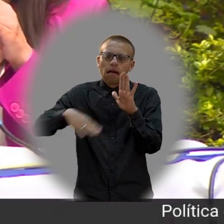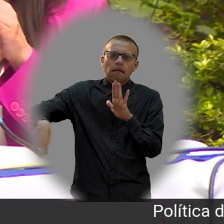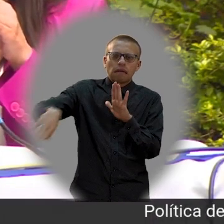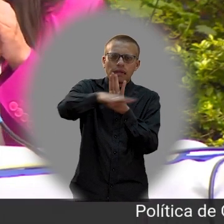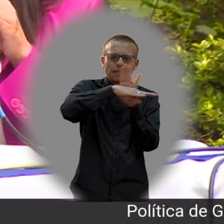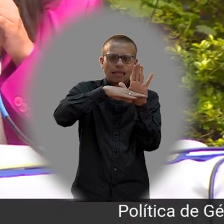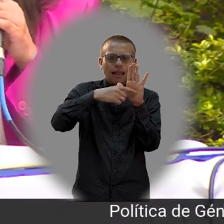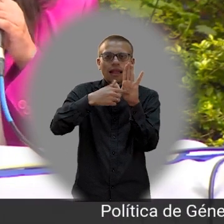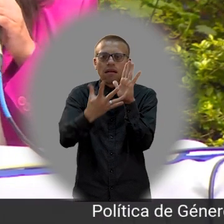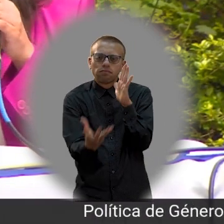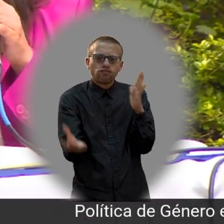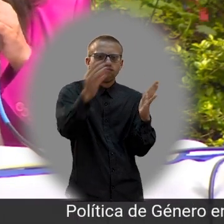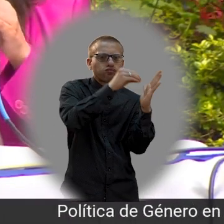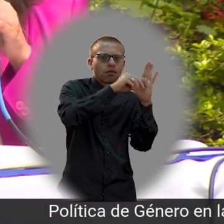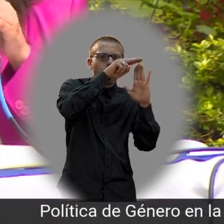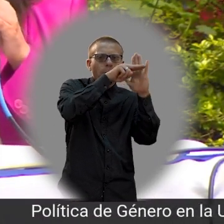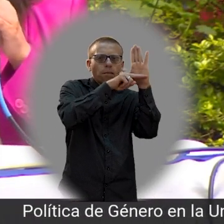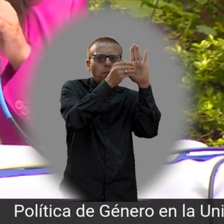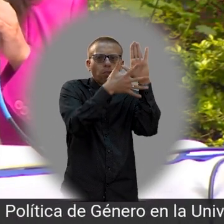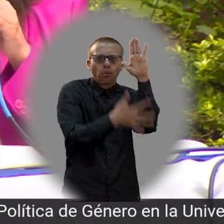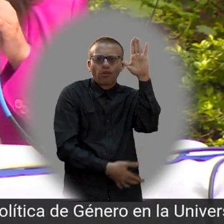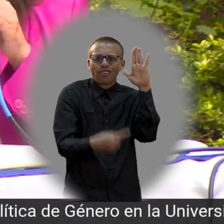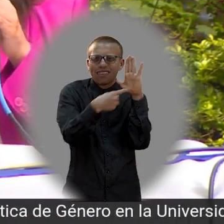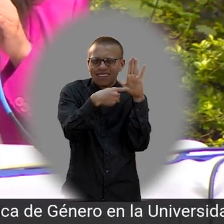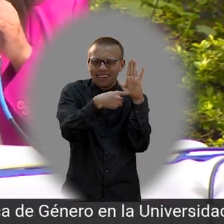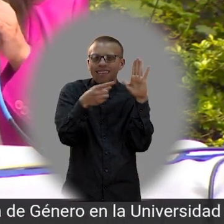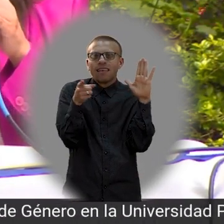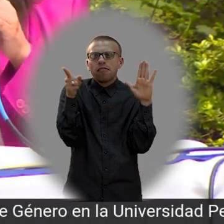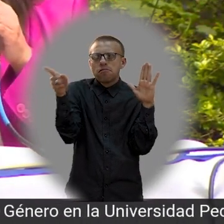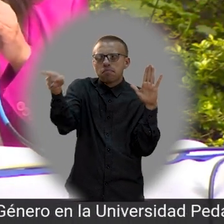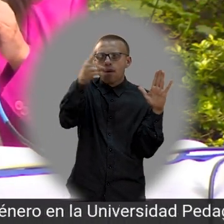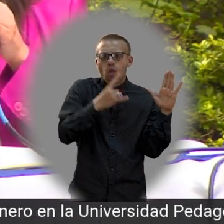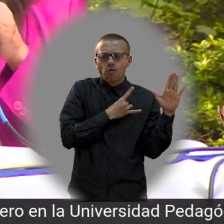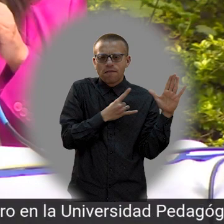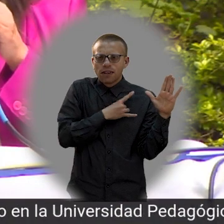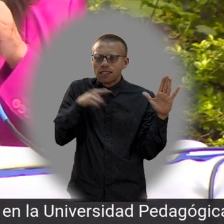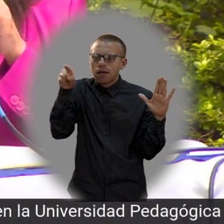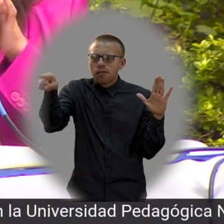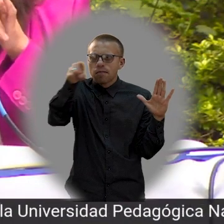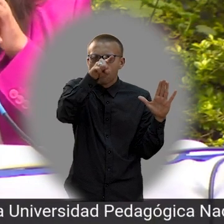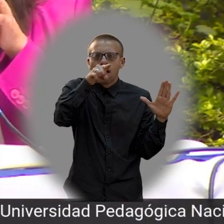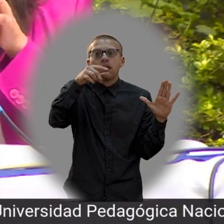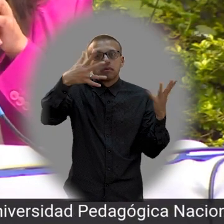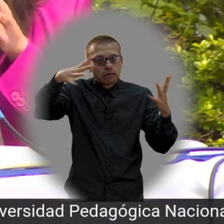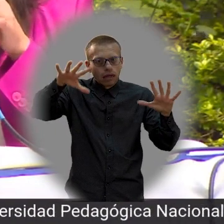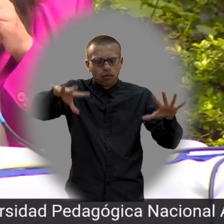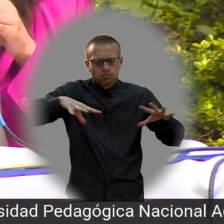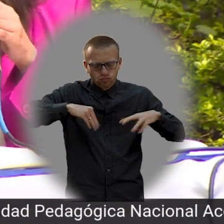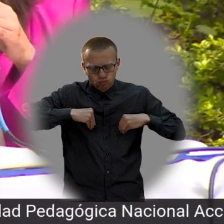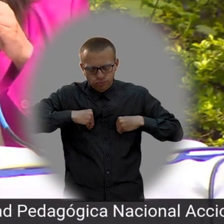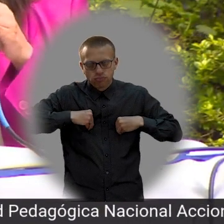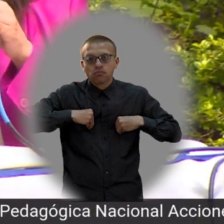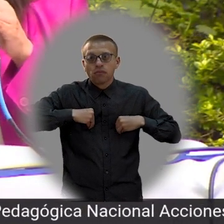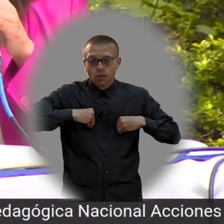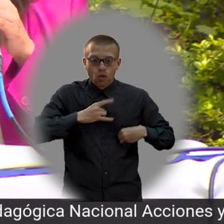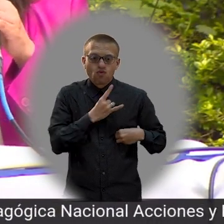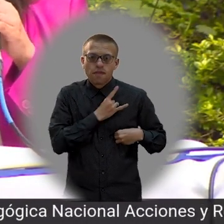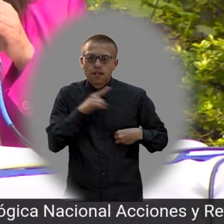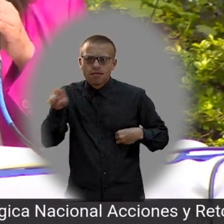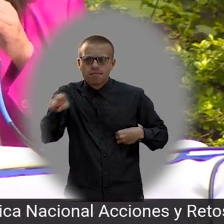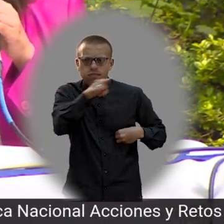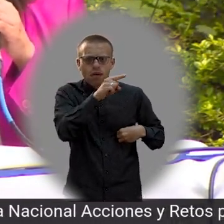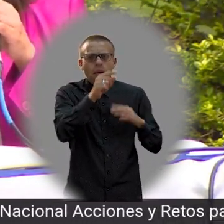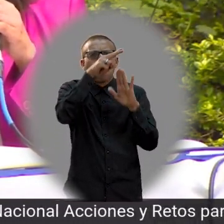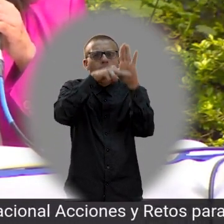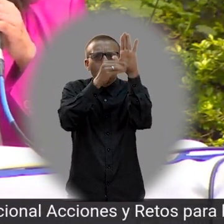en los protocolos, protocolos que las universidades y otros centros educativos están masivamente adoptando, siguen siendo insuficientes